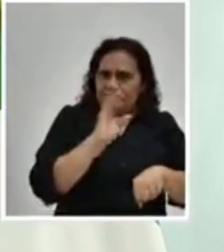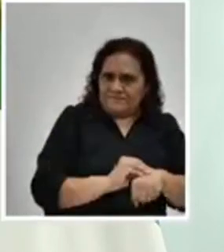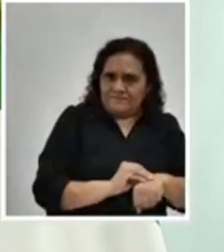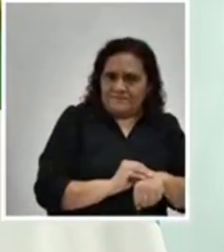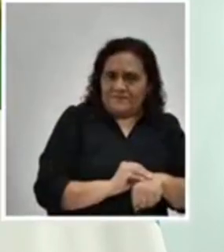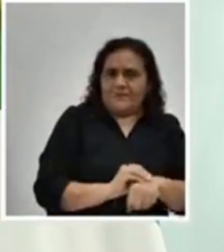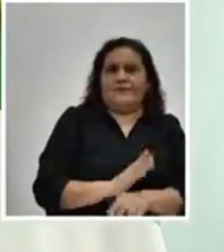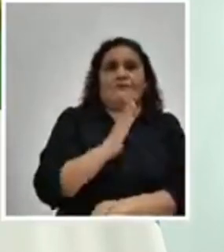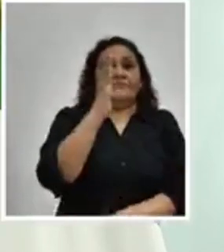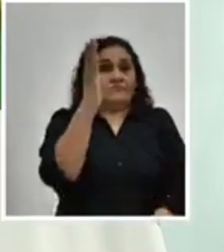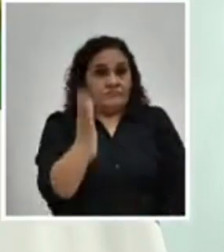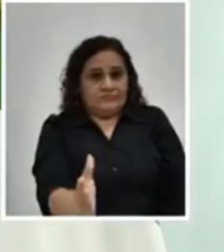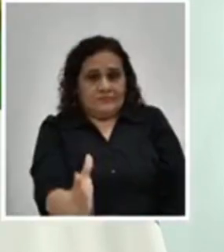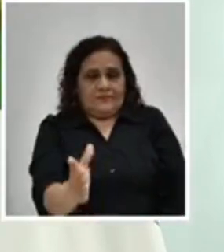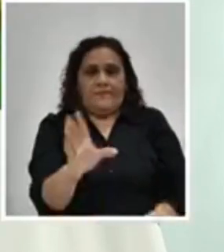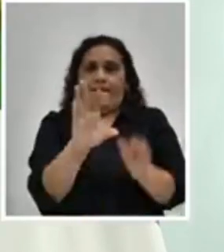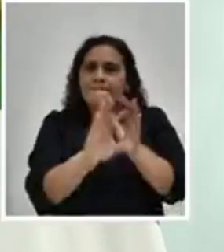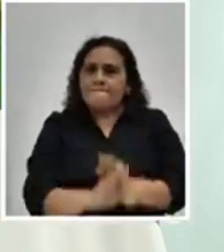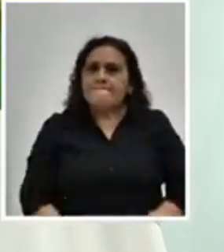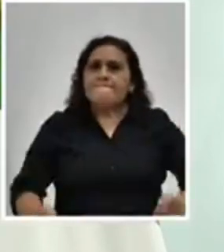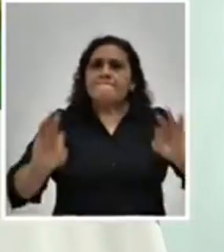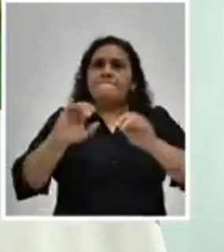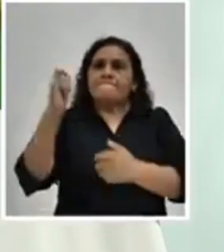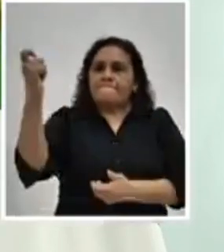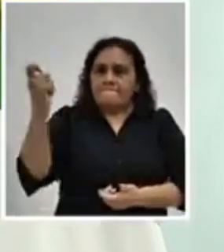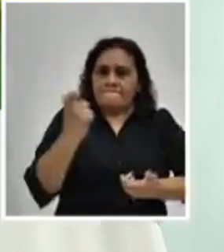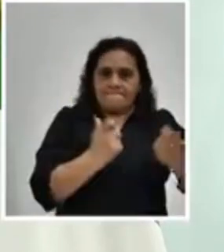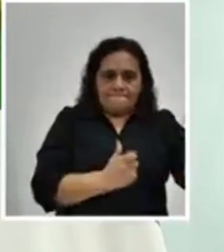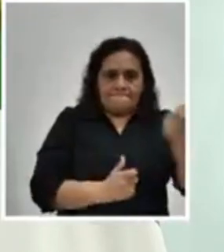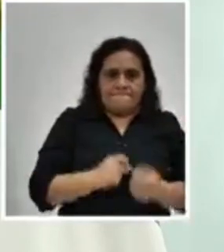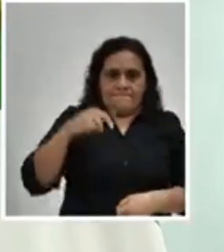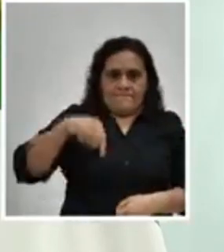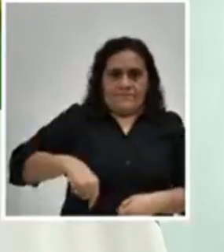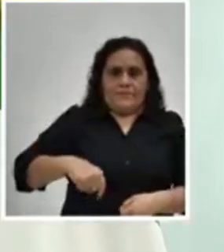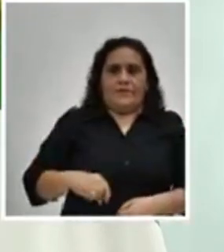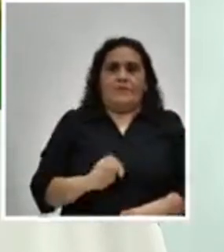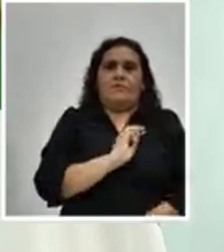una importante derrama económica para nuestro municipio.